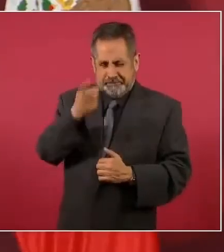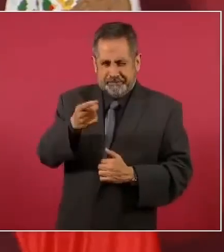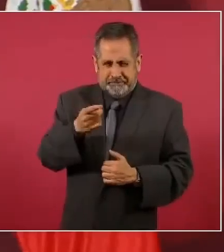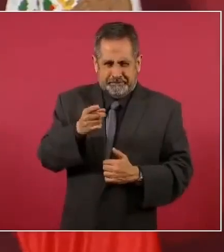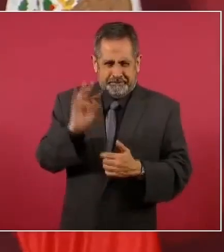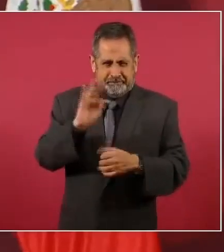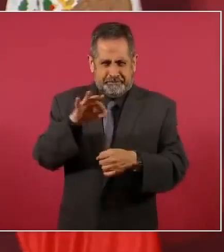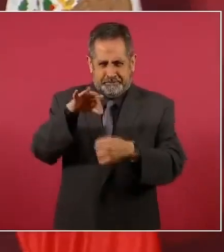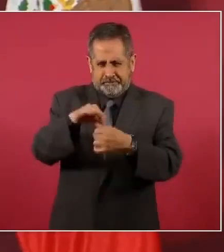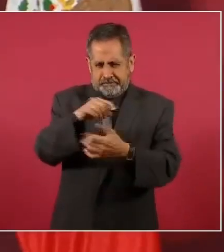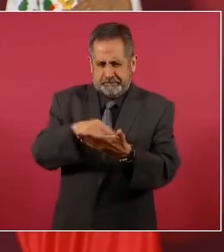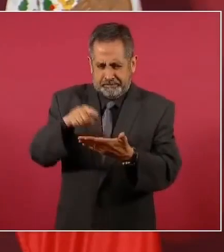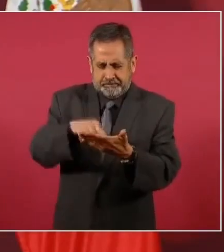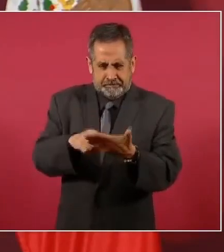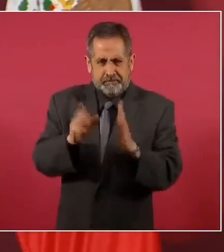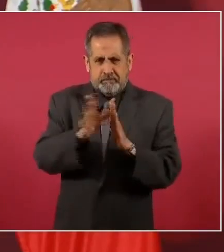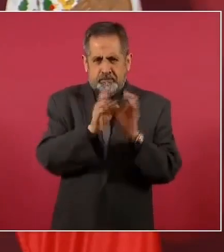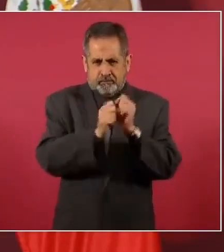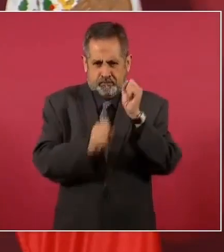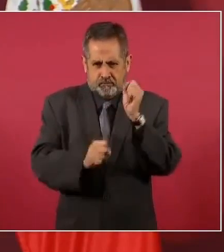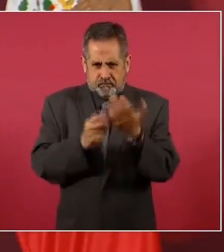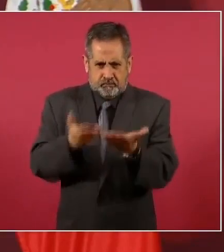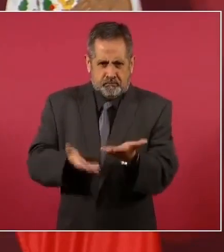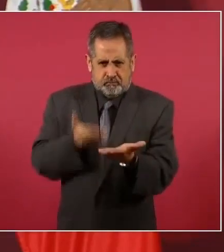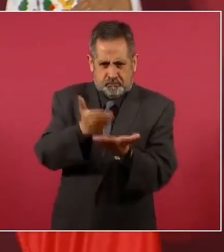reforma constitucional en materia